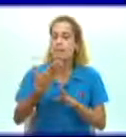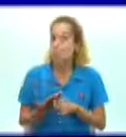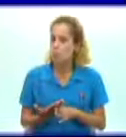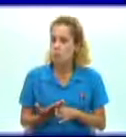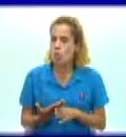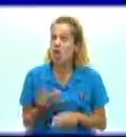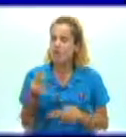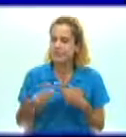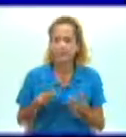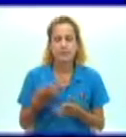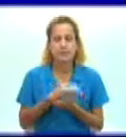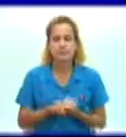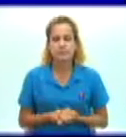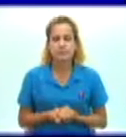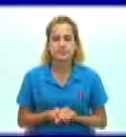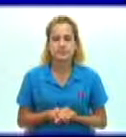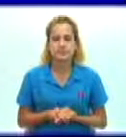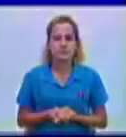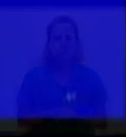revisando.